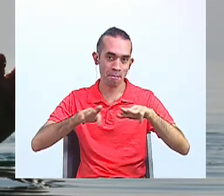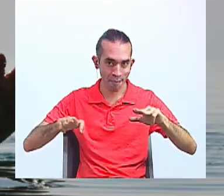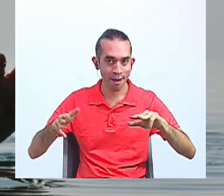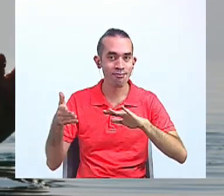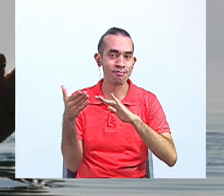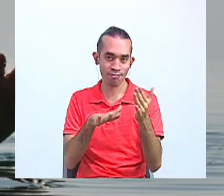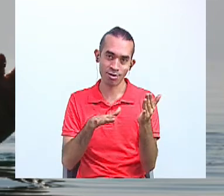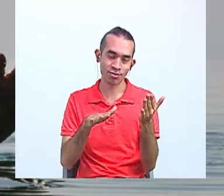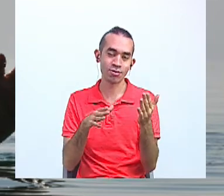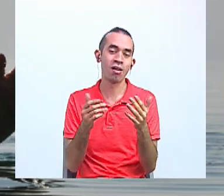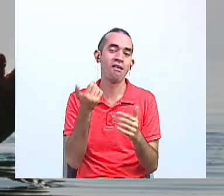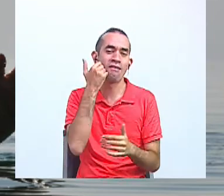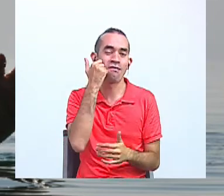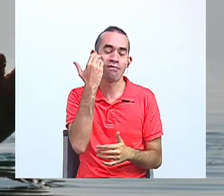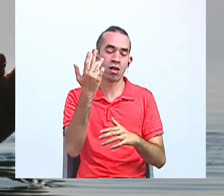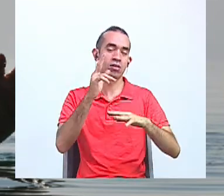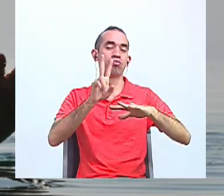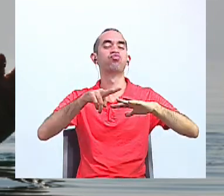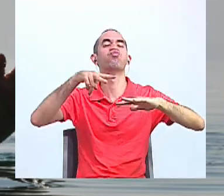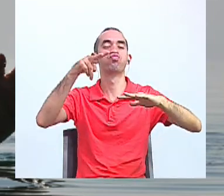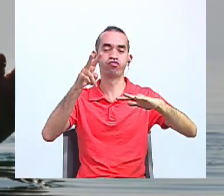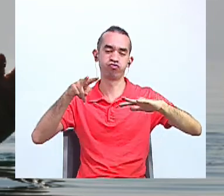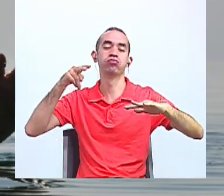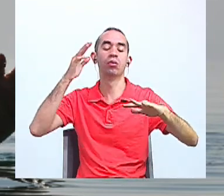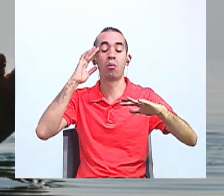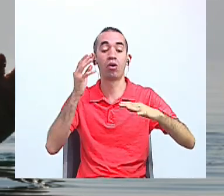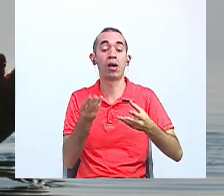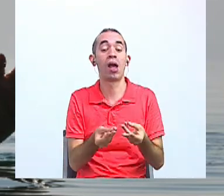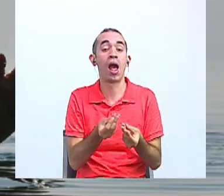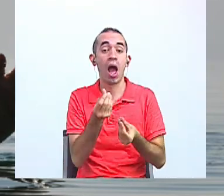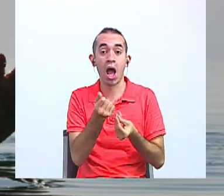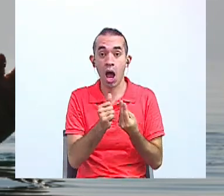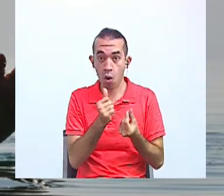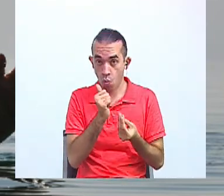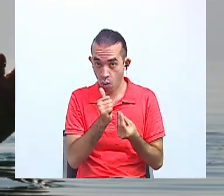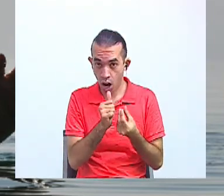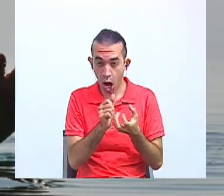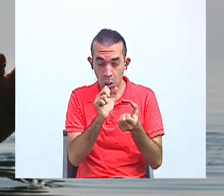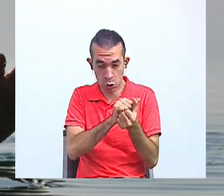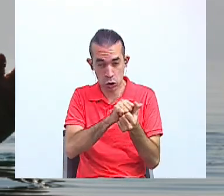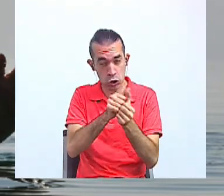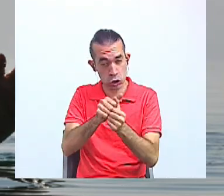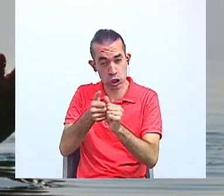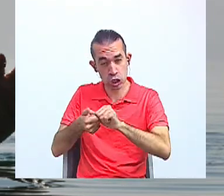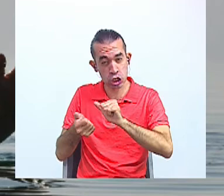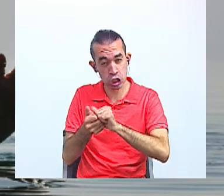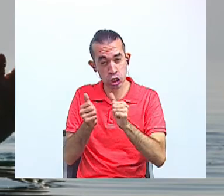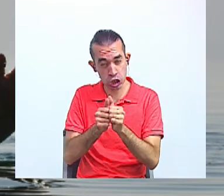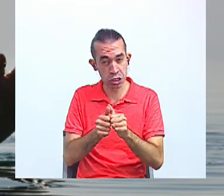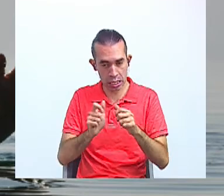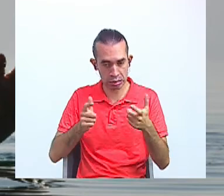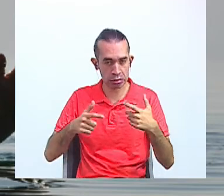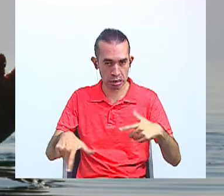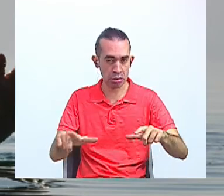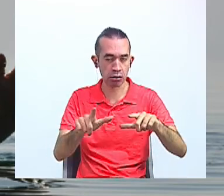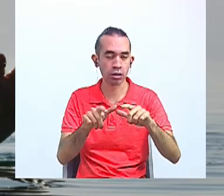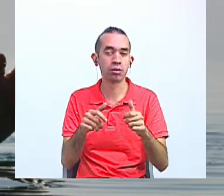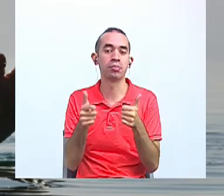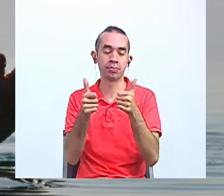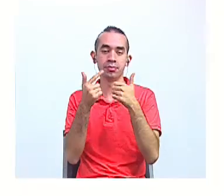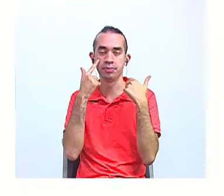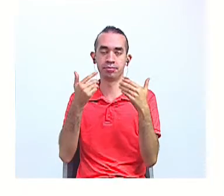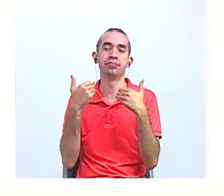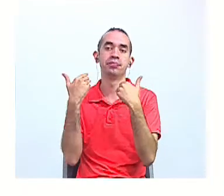más fácil flotar, por la alta densidad de este lago. Muy bien,